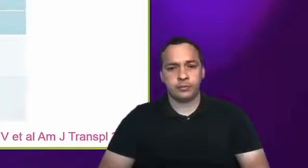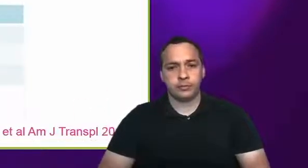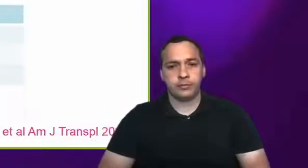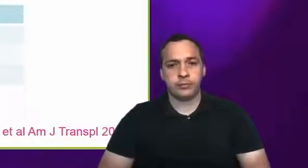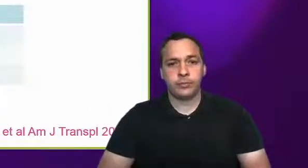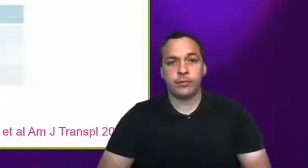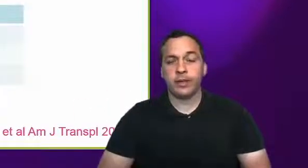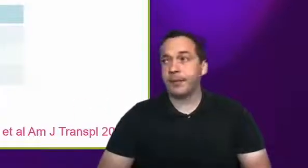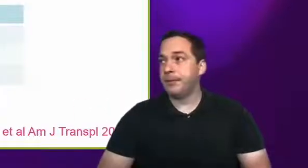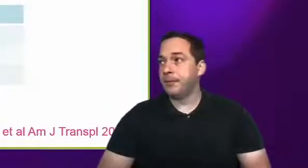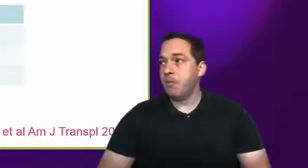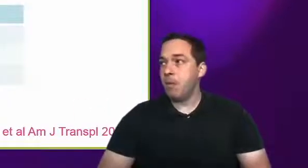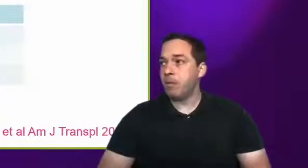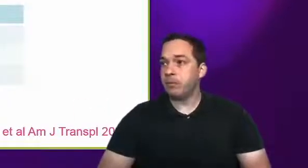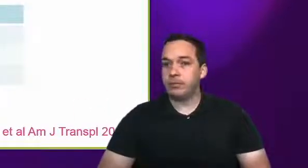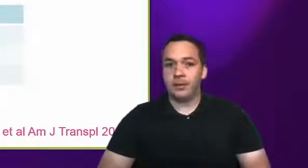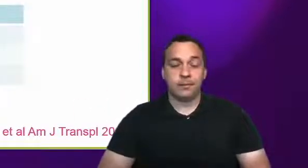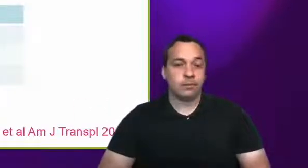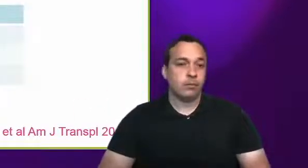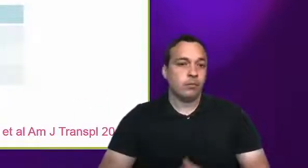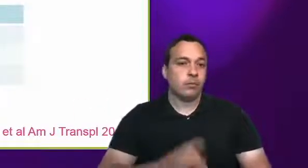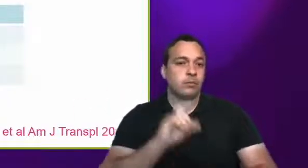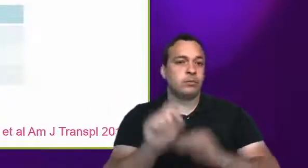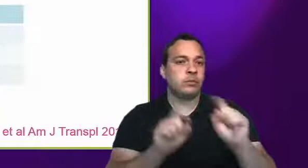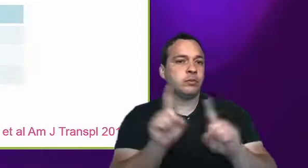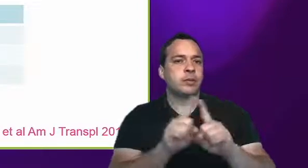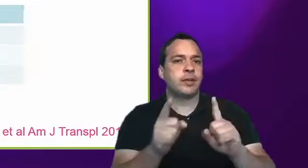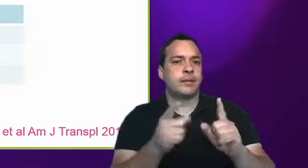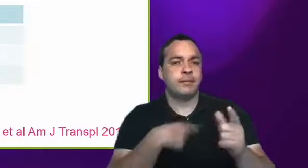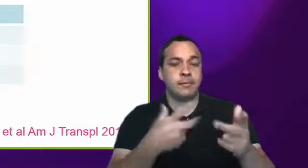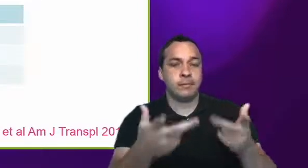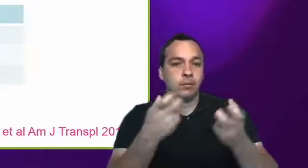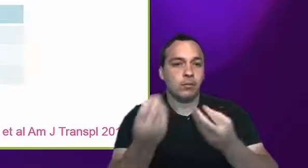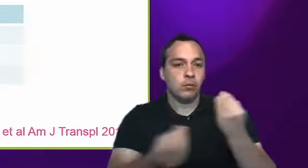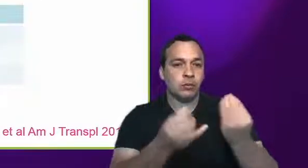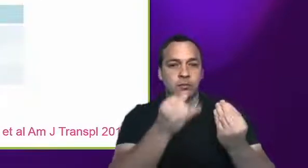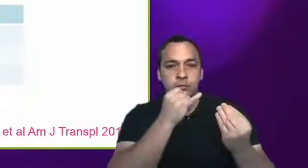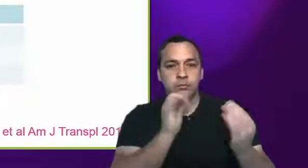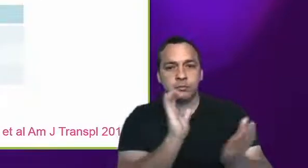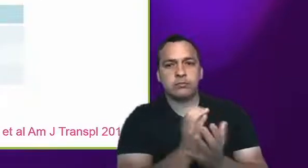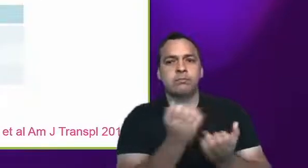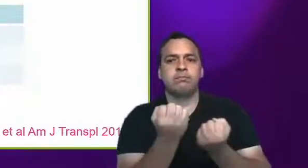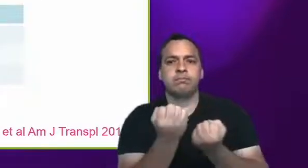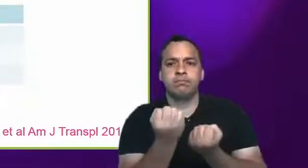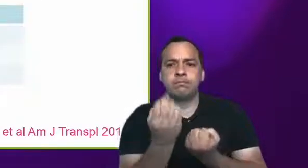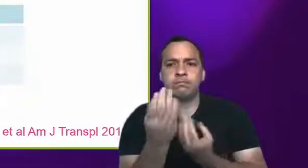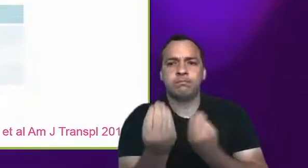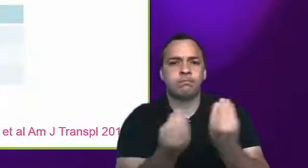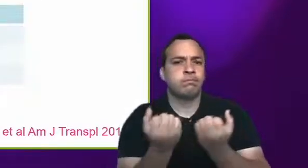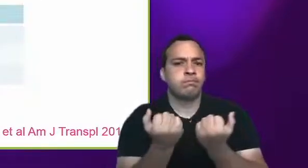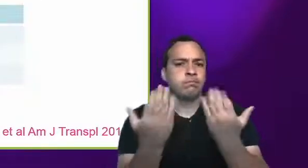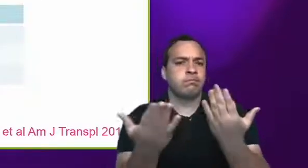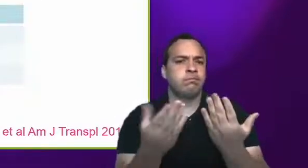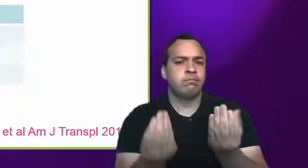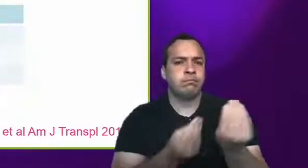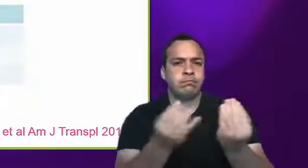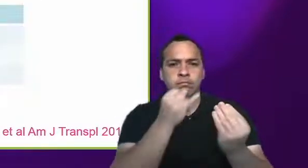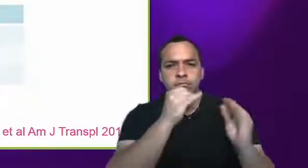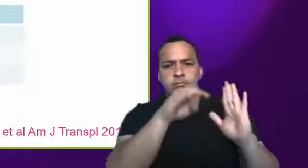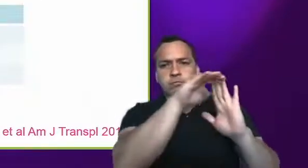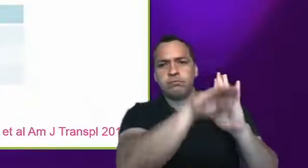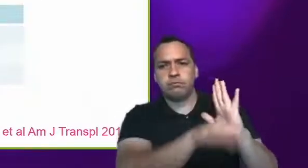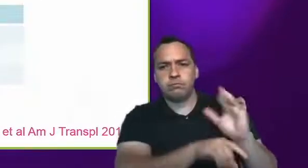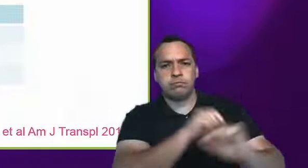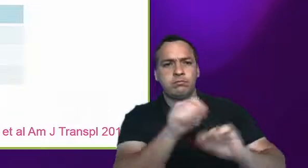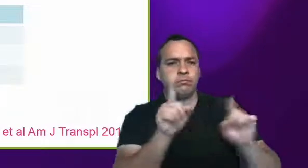también interesante es a qué, digamos, grupo de edad beneficiamos más con el trasplante. En esta